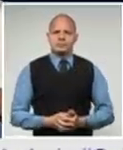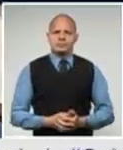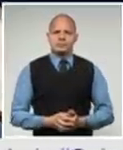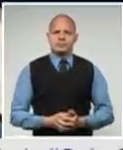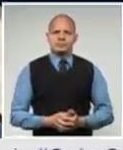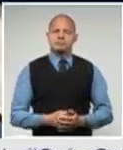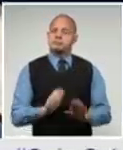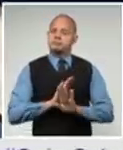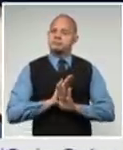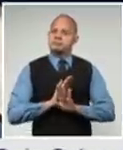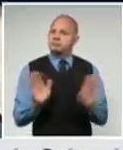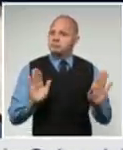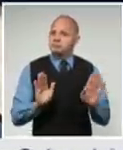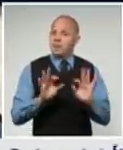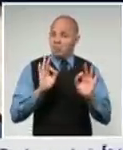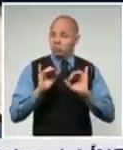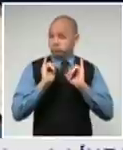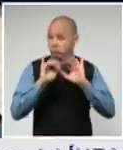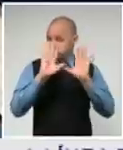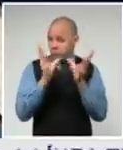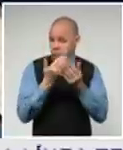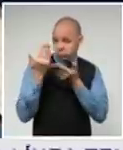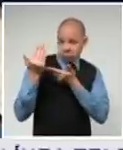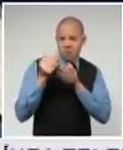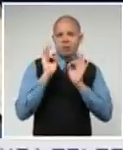Esta es la situación de Cuba.